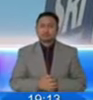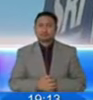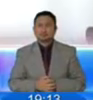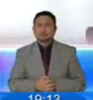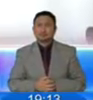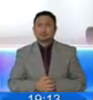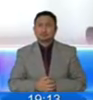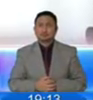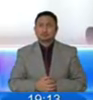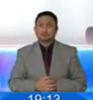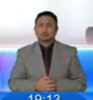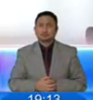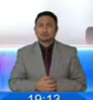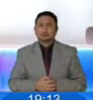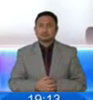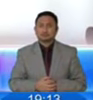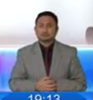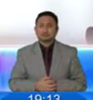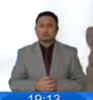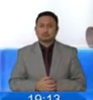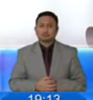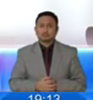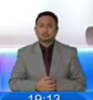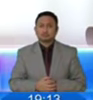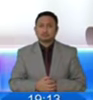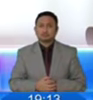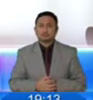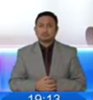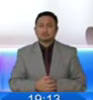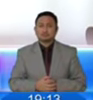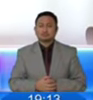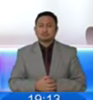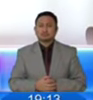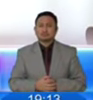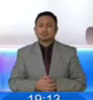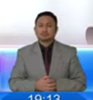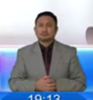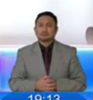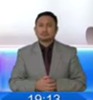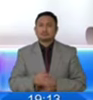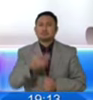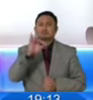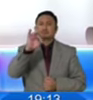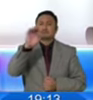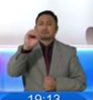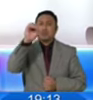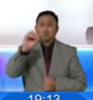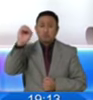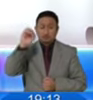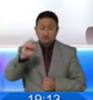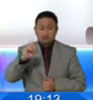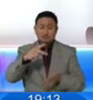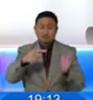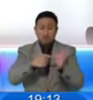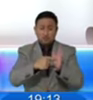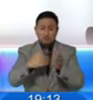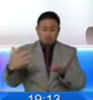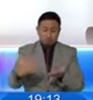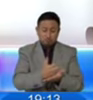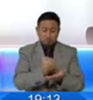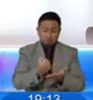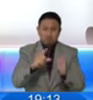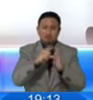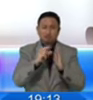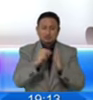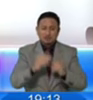meses. Las principales contribuyentes que representan el 80% de la recaudación del